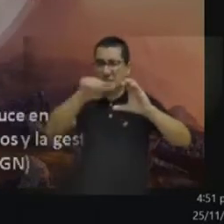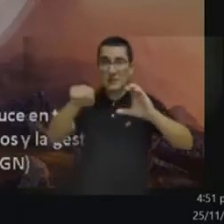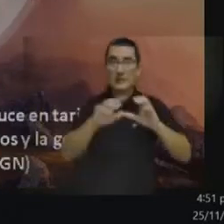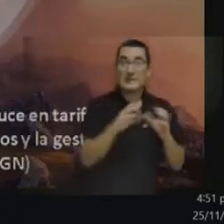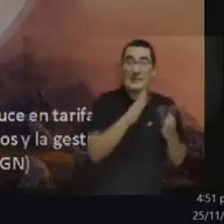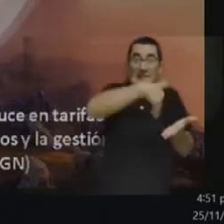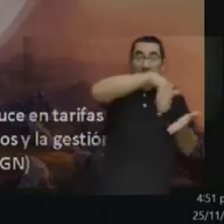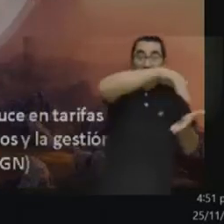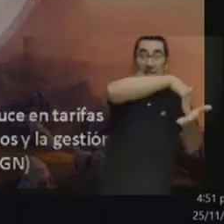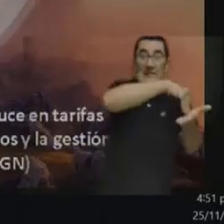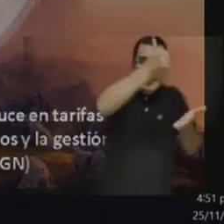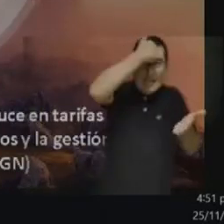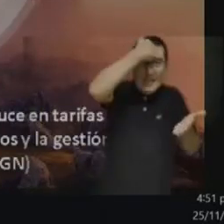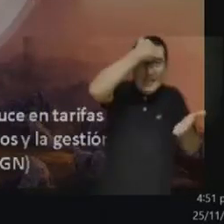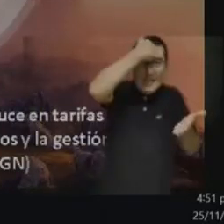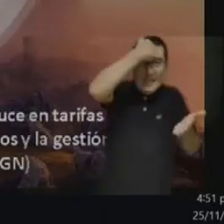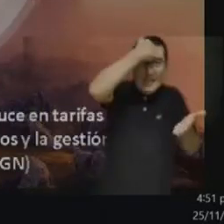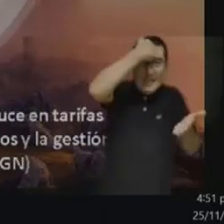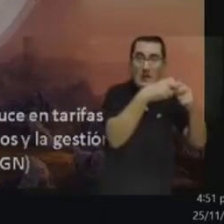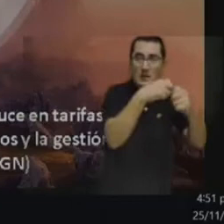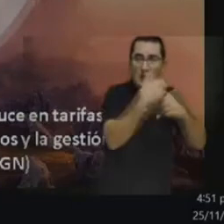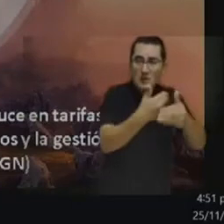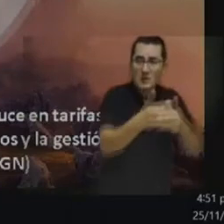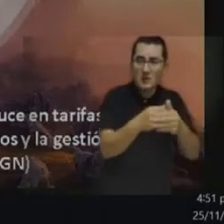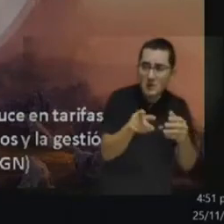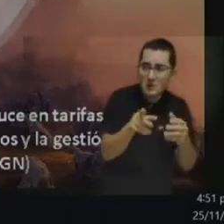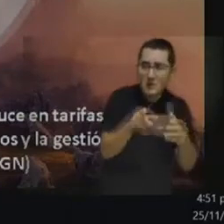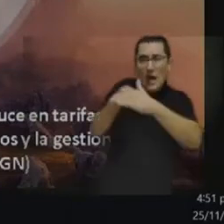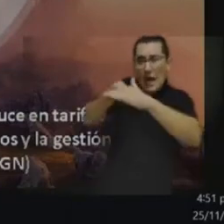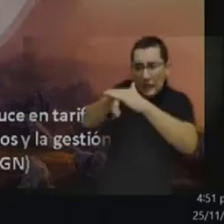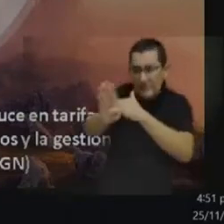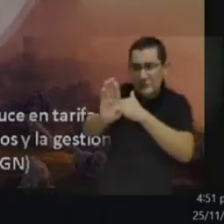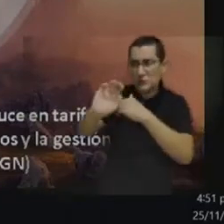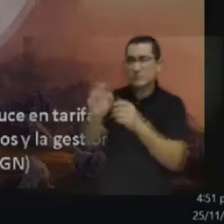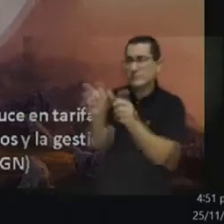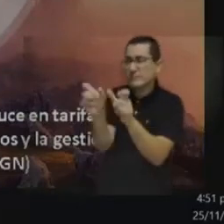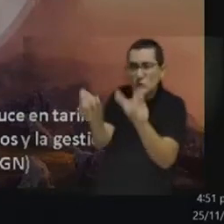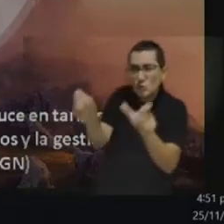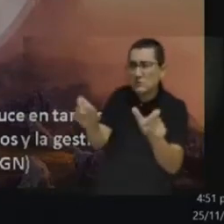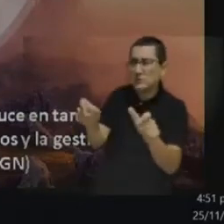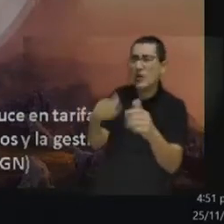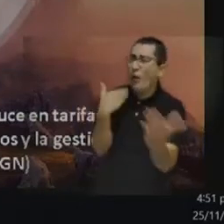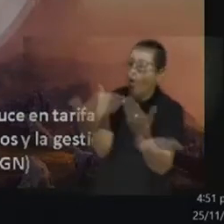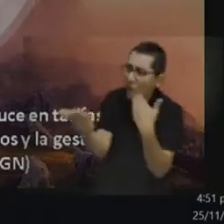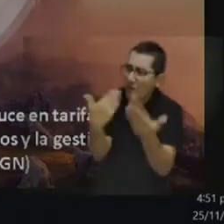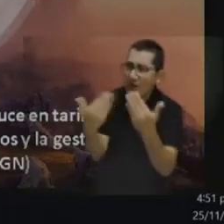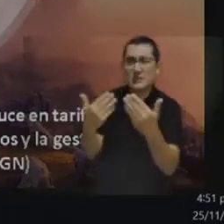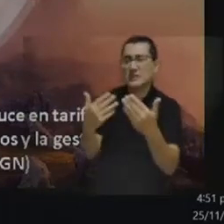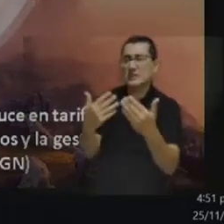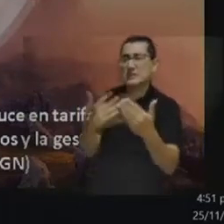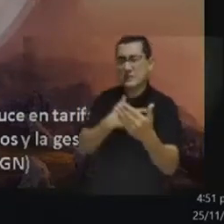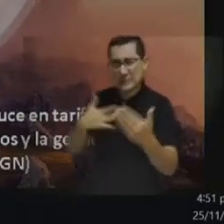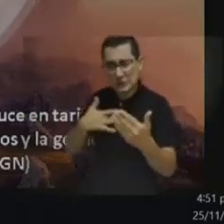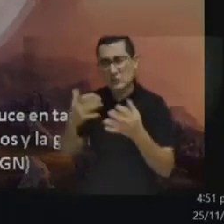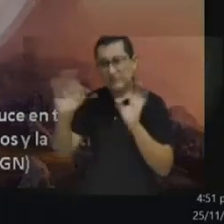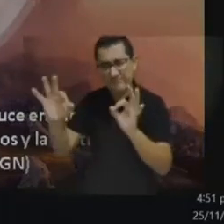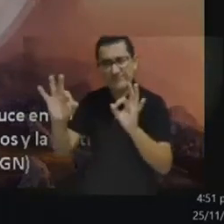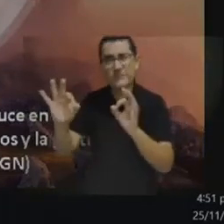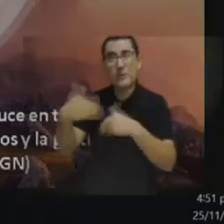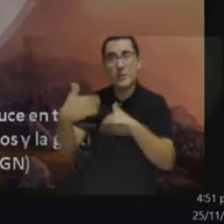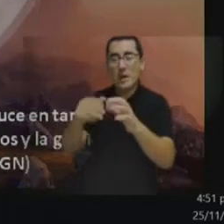balance entre tener un acceso prioritario, un acceso con confiabilidad y ciberseguridad y que más lo más importante